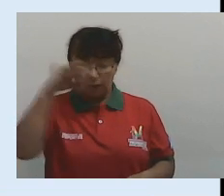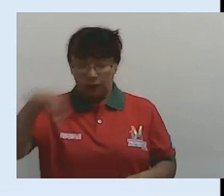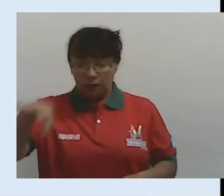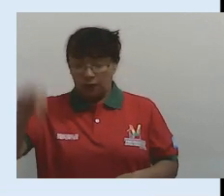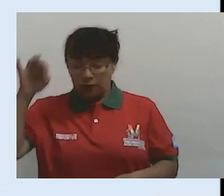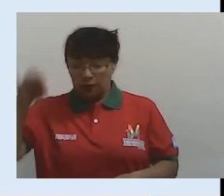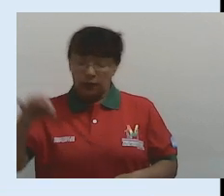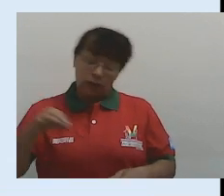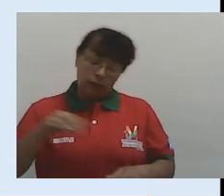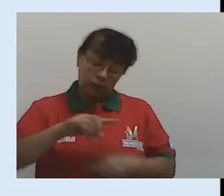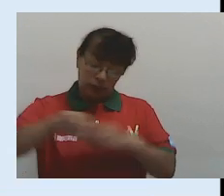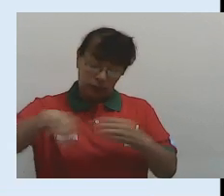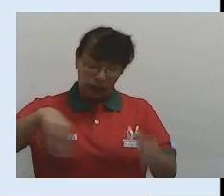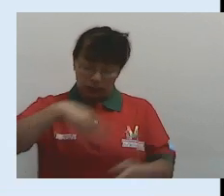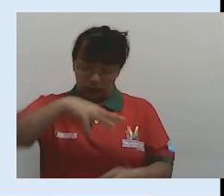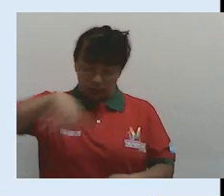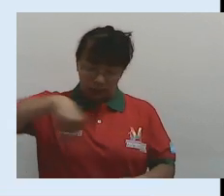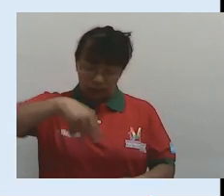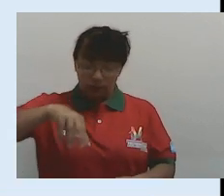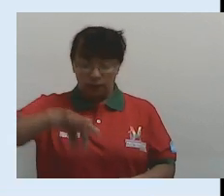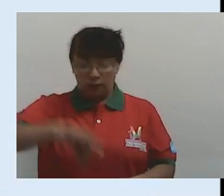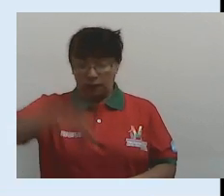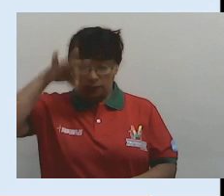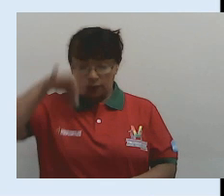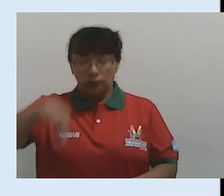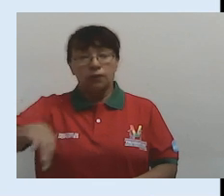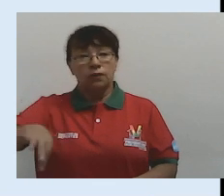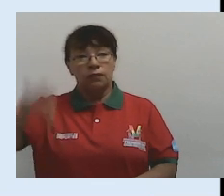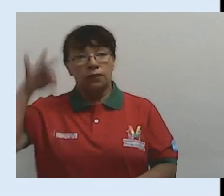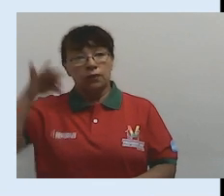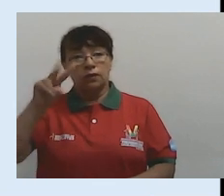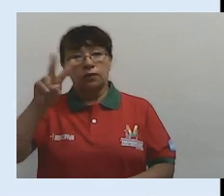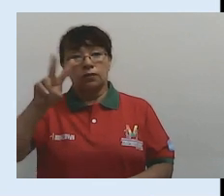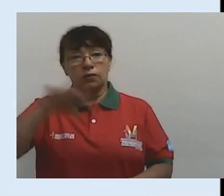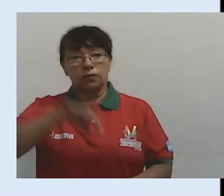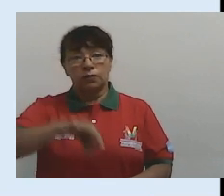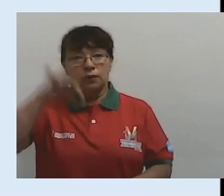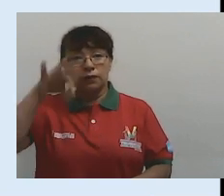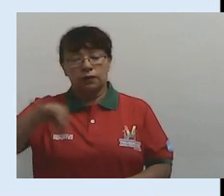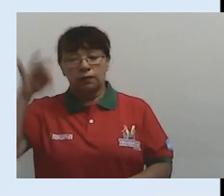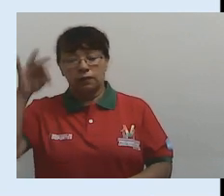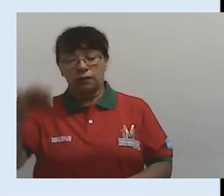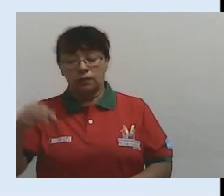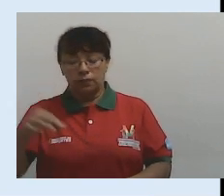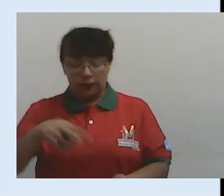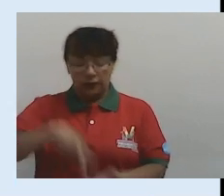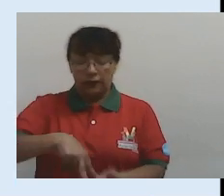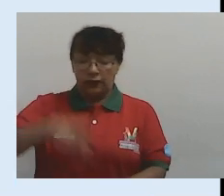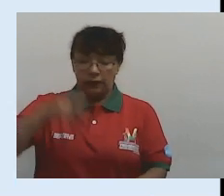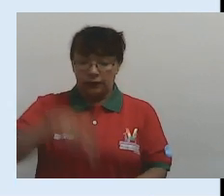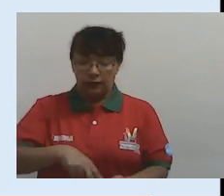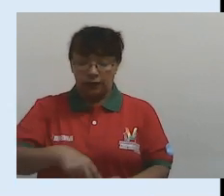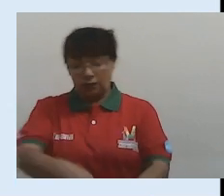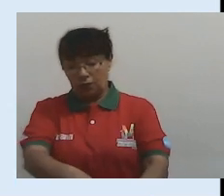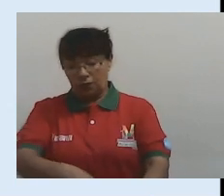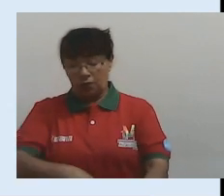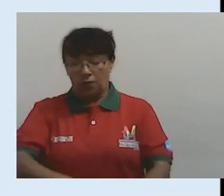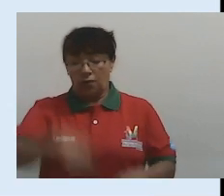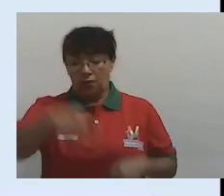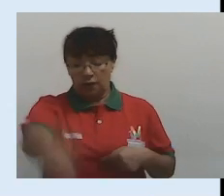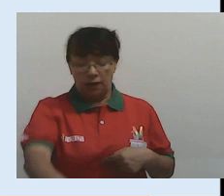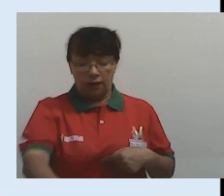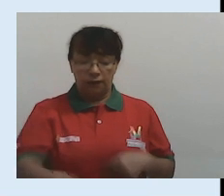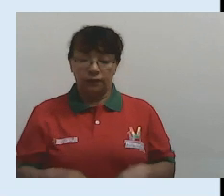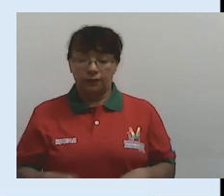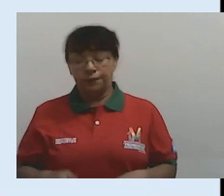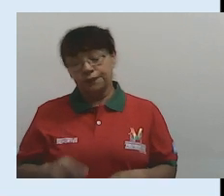el congresillo técnico, yo voy sacando 2 bolitos para el salto largo, asignados los 2 colegios